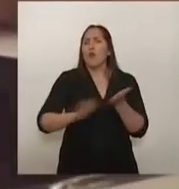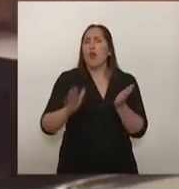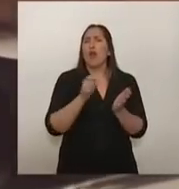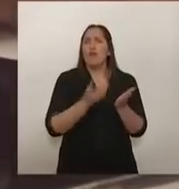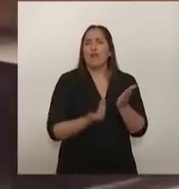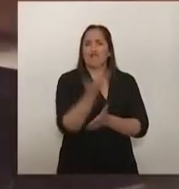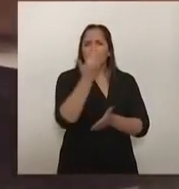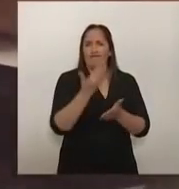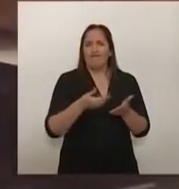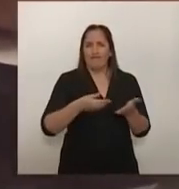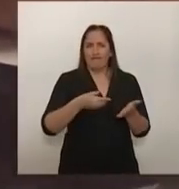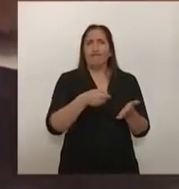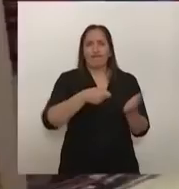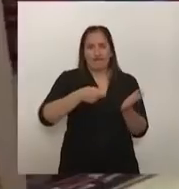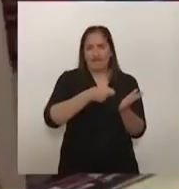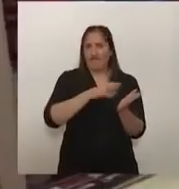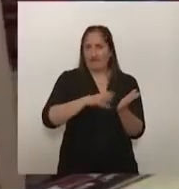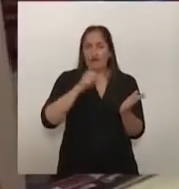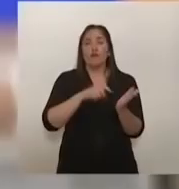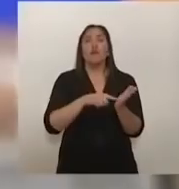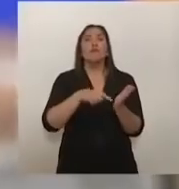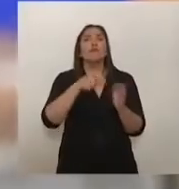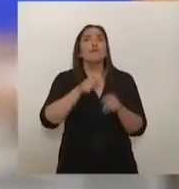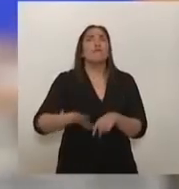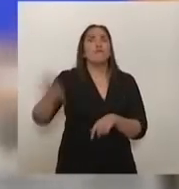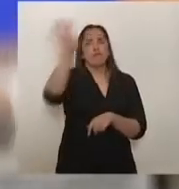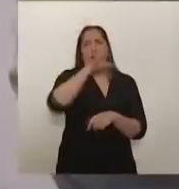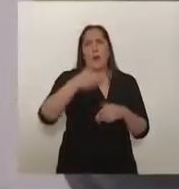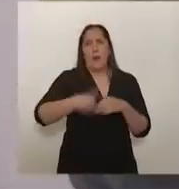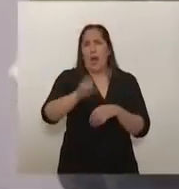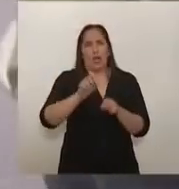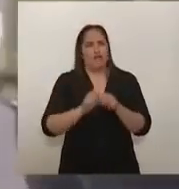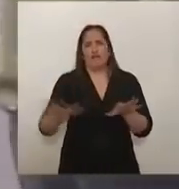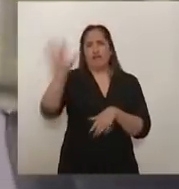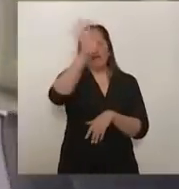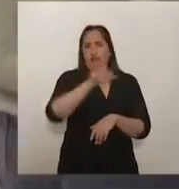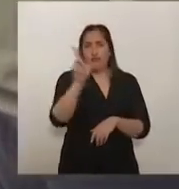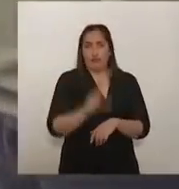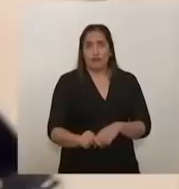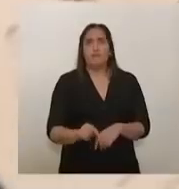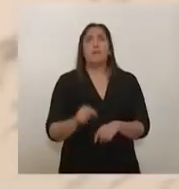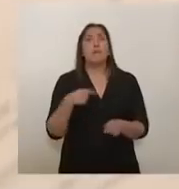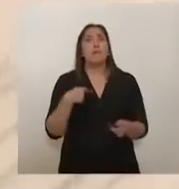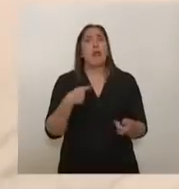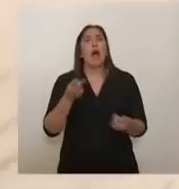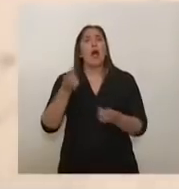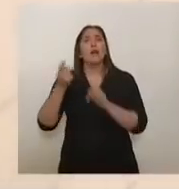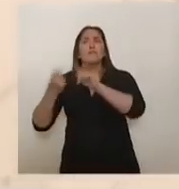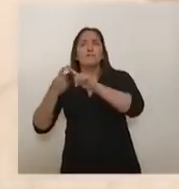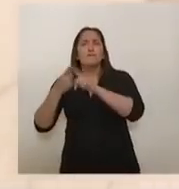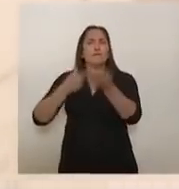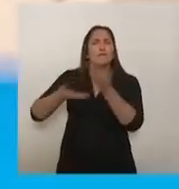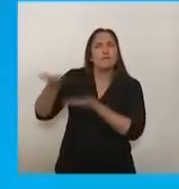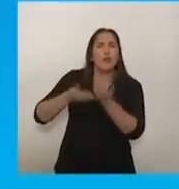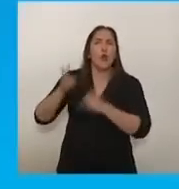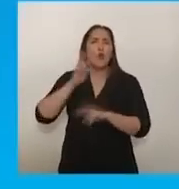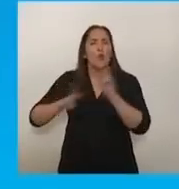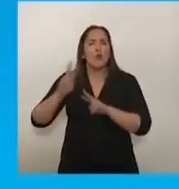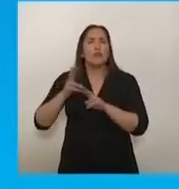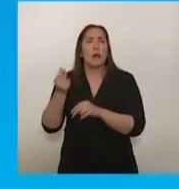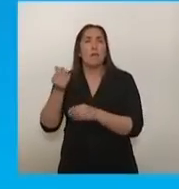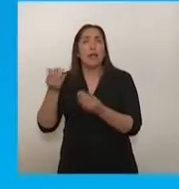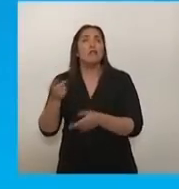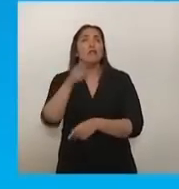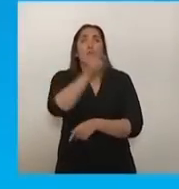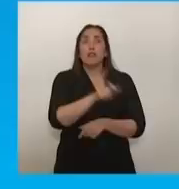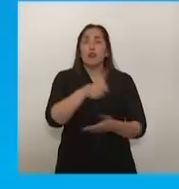unos meses y pronto llegará a todo el país. Y gracias a que en estos años negociamos mejores precios, los jubilados pagan